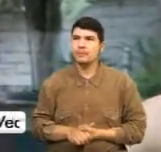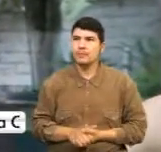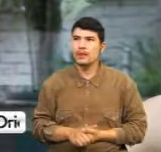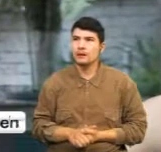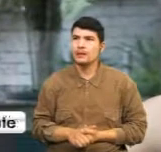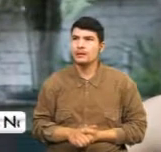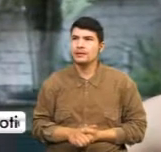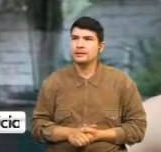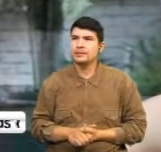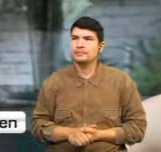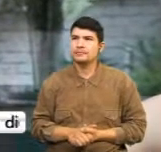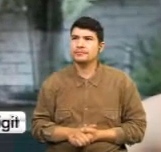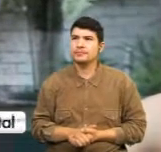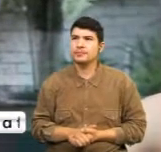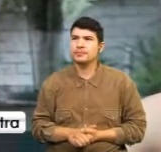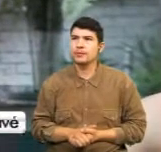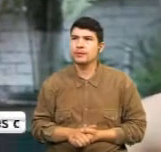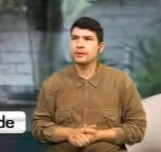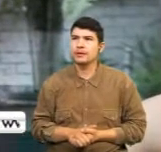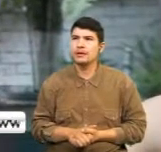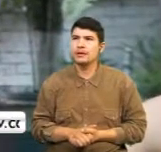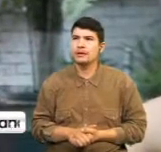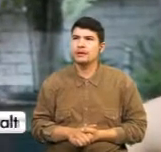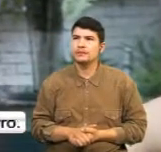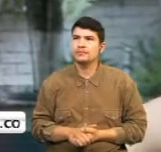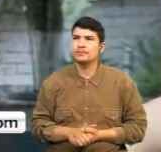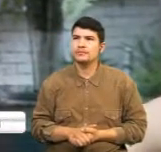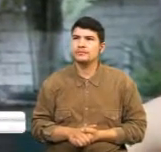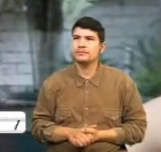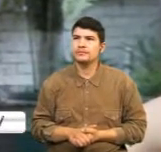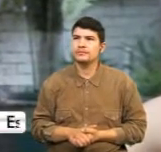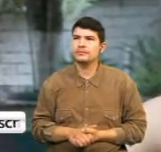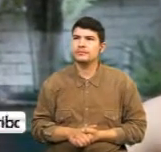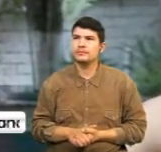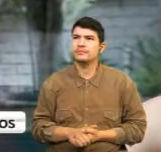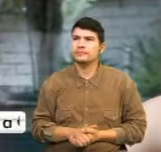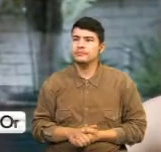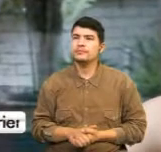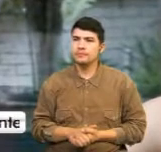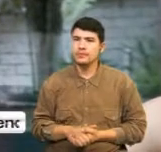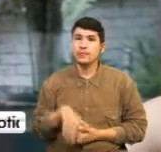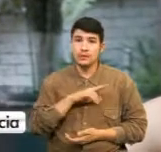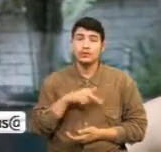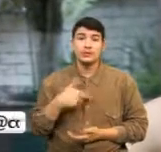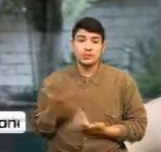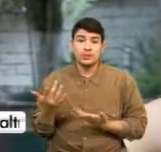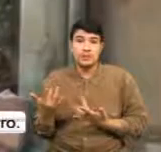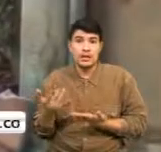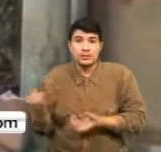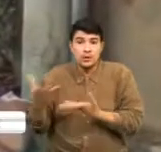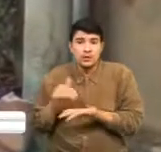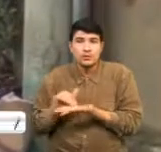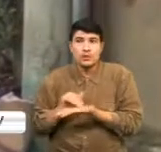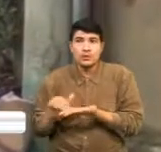Iglesia no aguante más, no hayan resumideros y el agua se represe desde Morrico, vamos a tener que ver lamentablemente la destrucción de la Comuna 9, parte